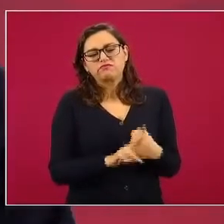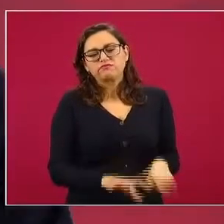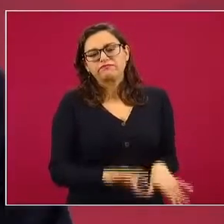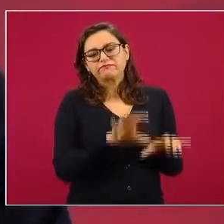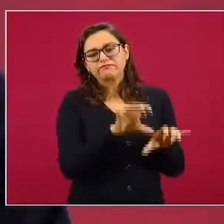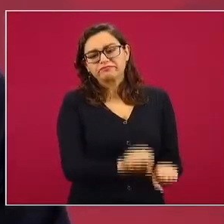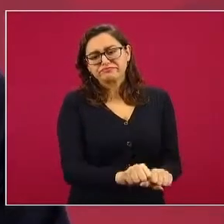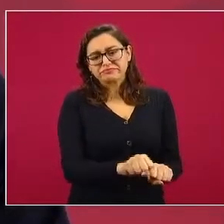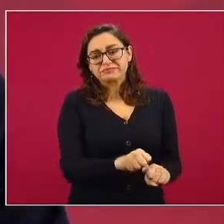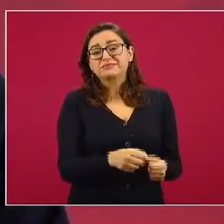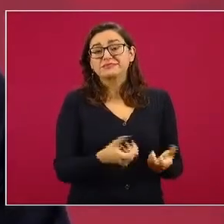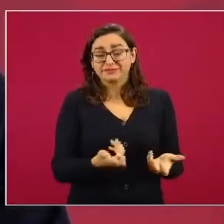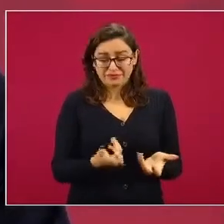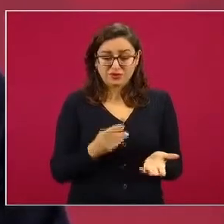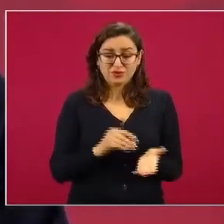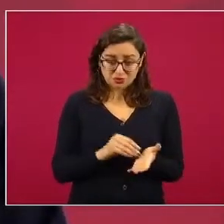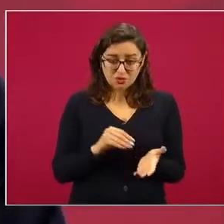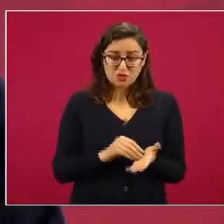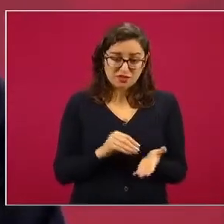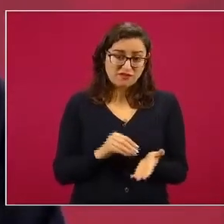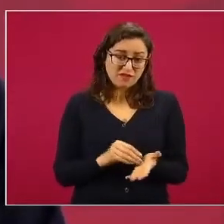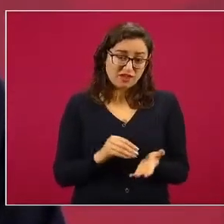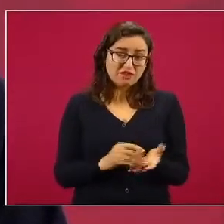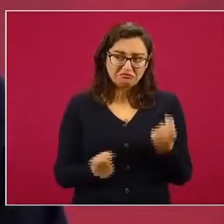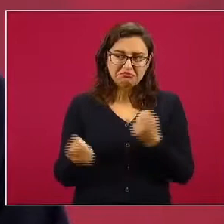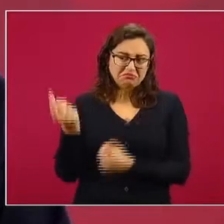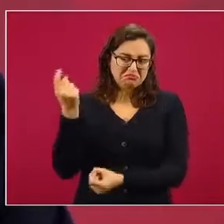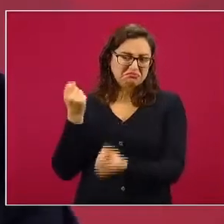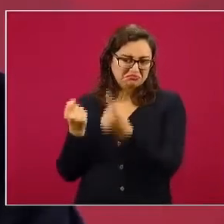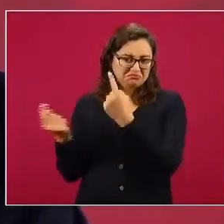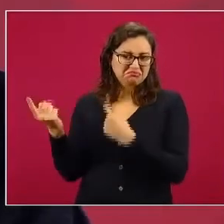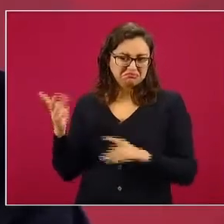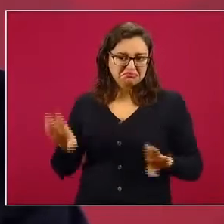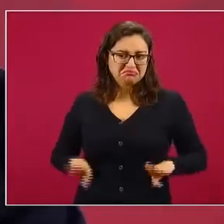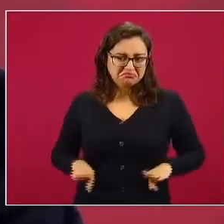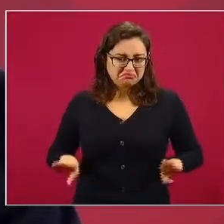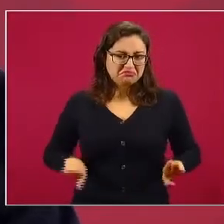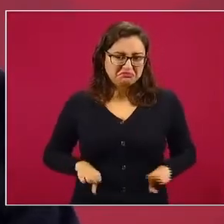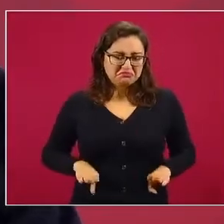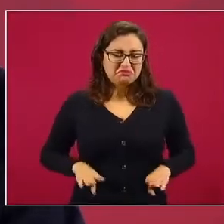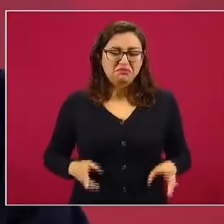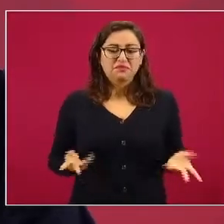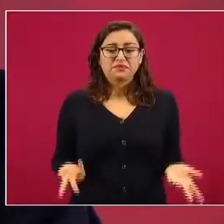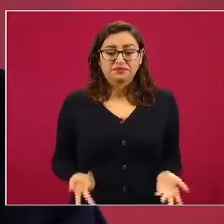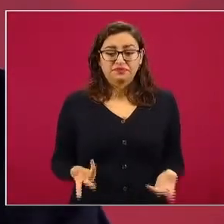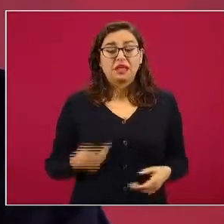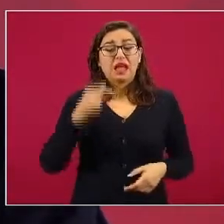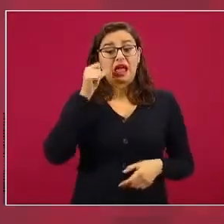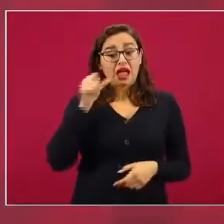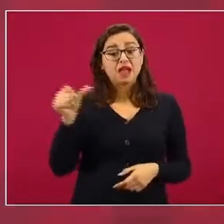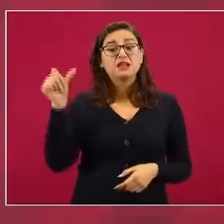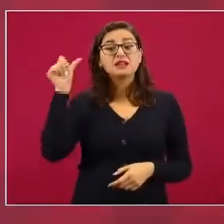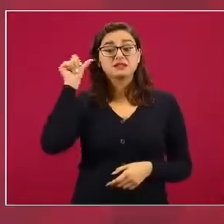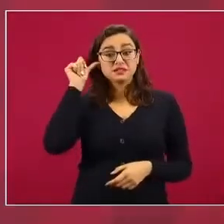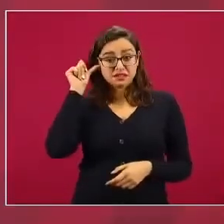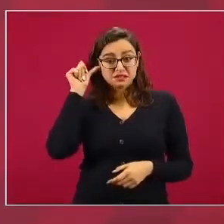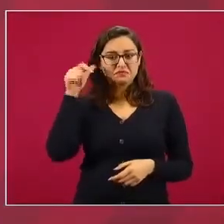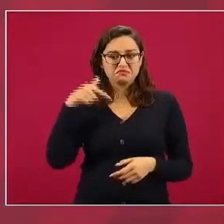Acabo de leer un artículo ayer todavía, precisamente